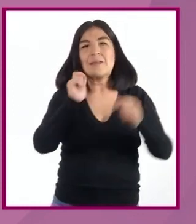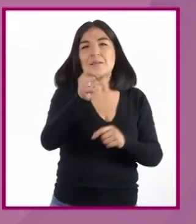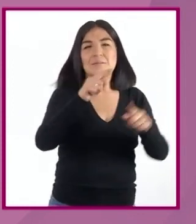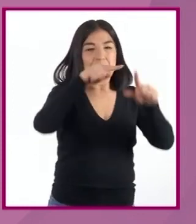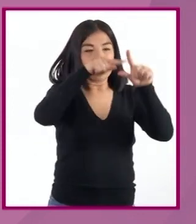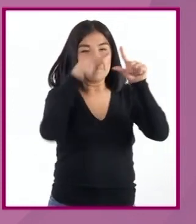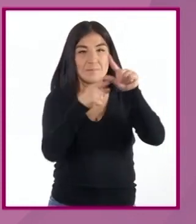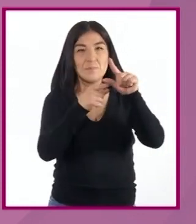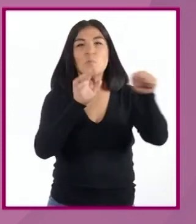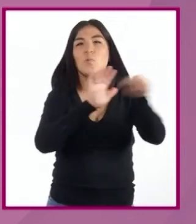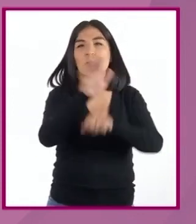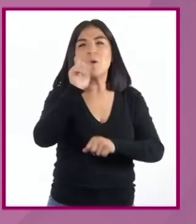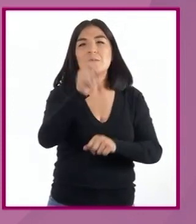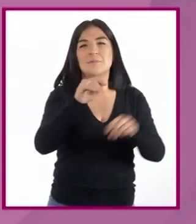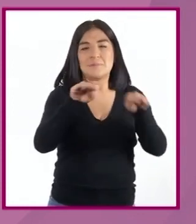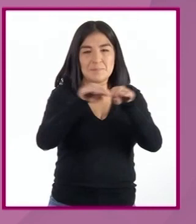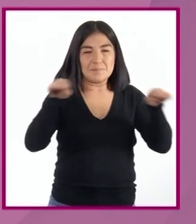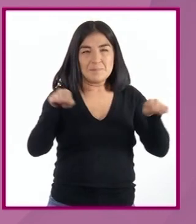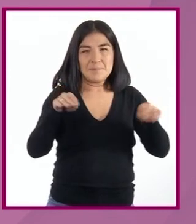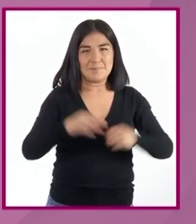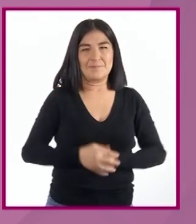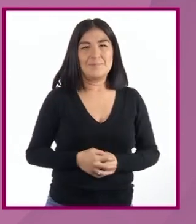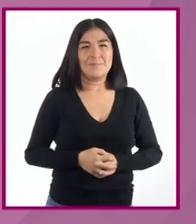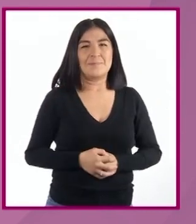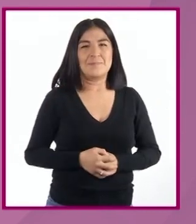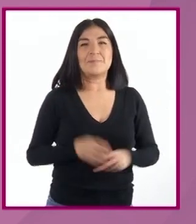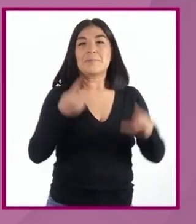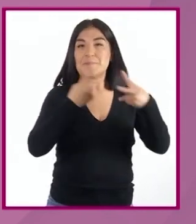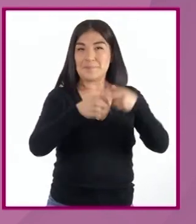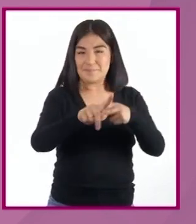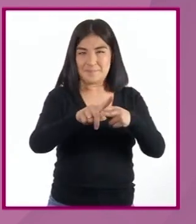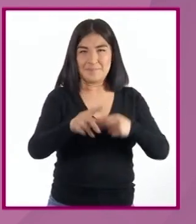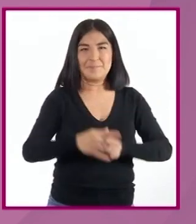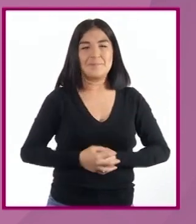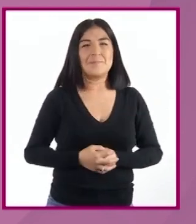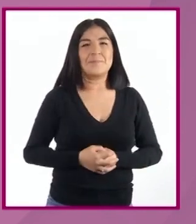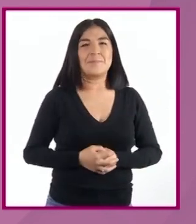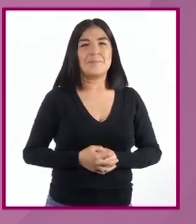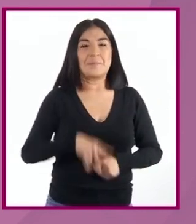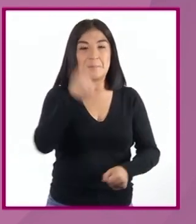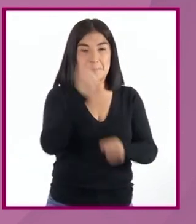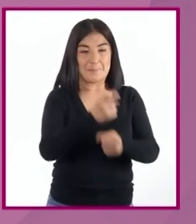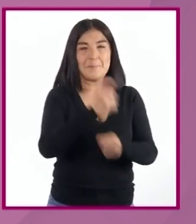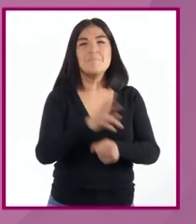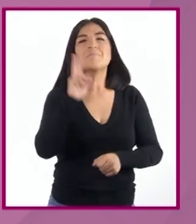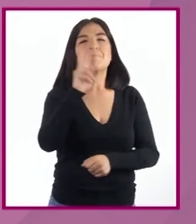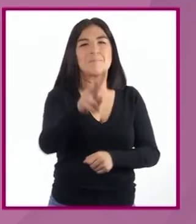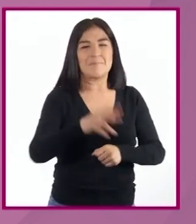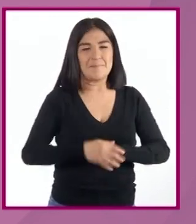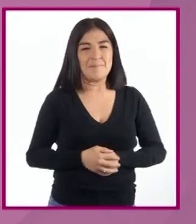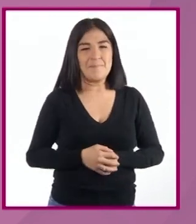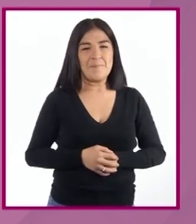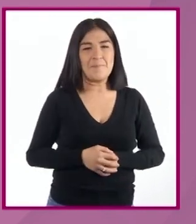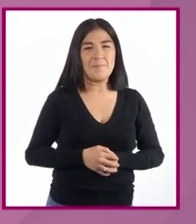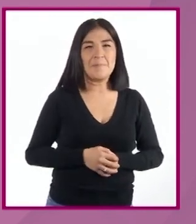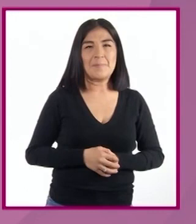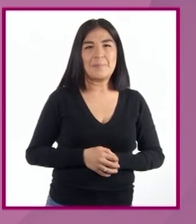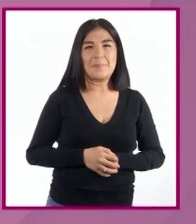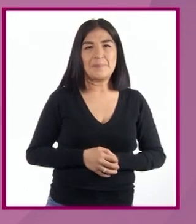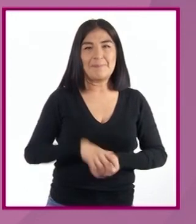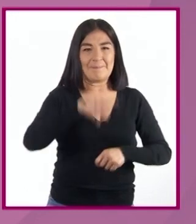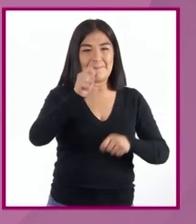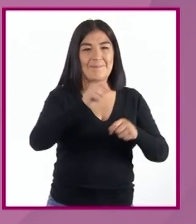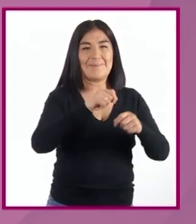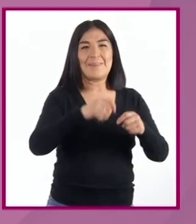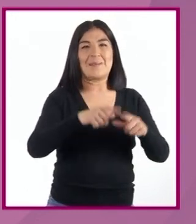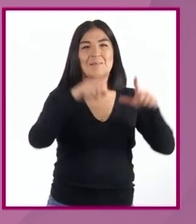escriben alguna de las medidas de los ángulos. ¡Comencemos! Primero, veamos el vitral con todos los triángulos